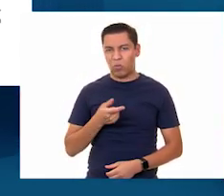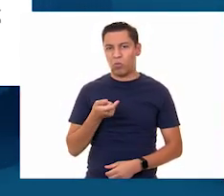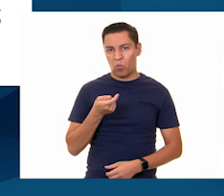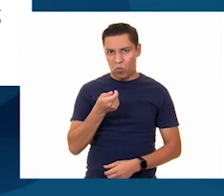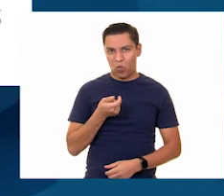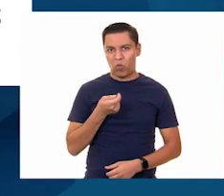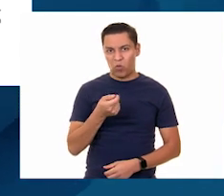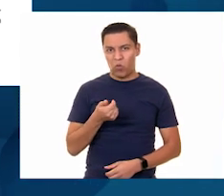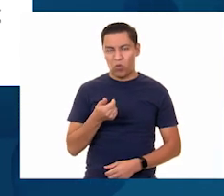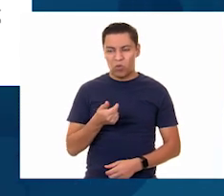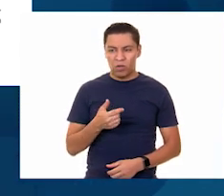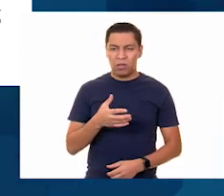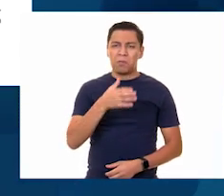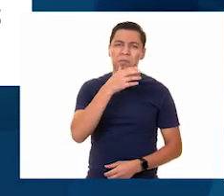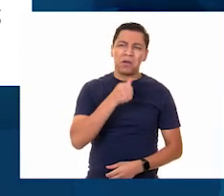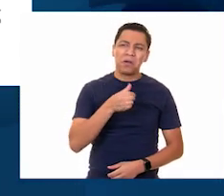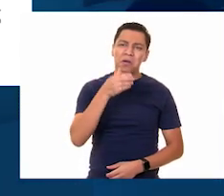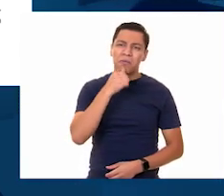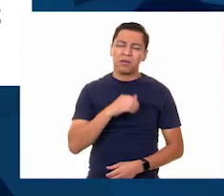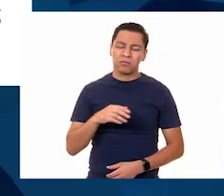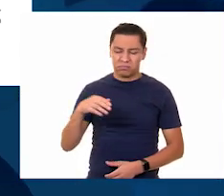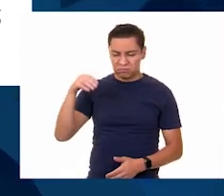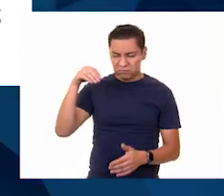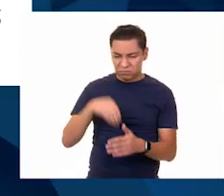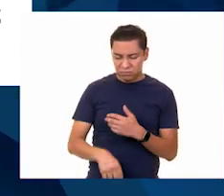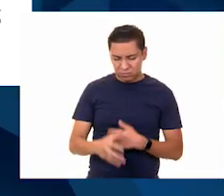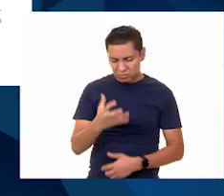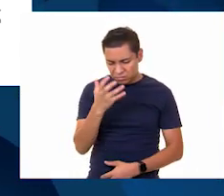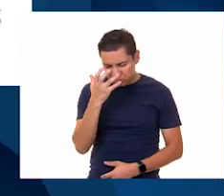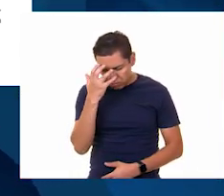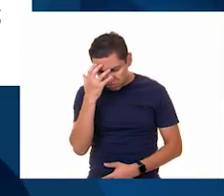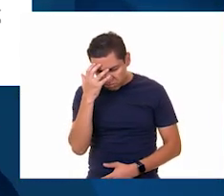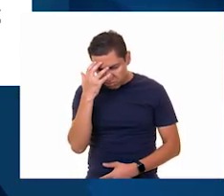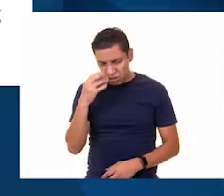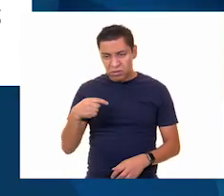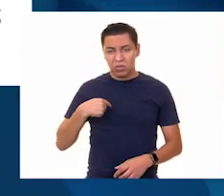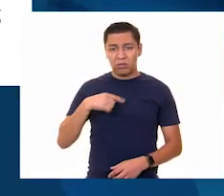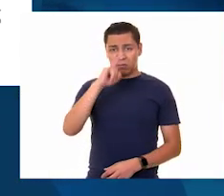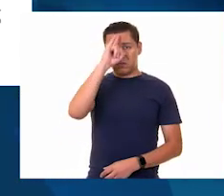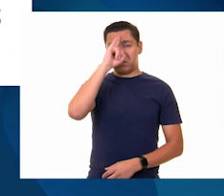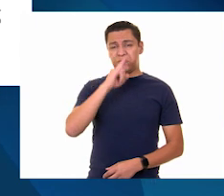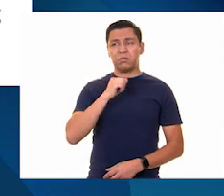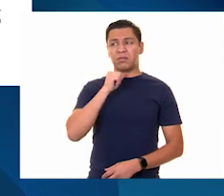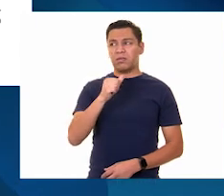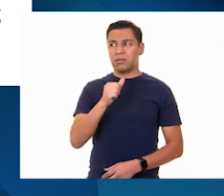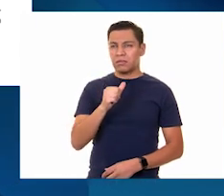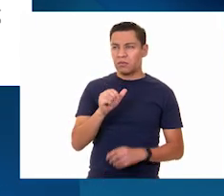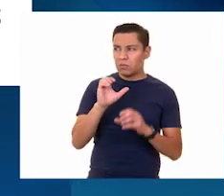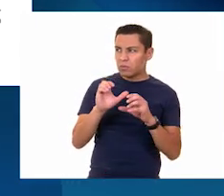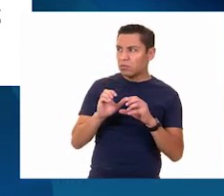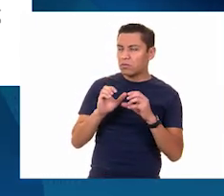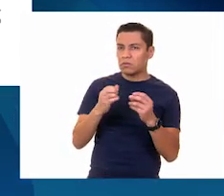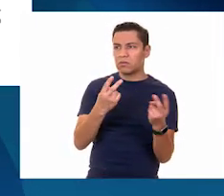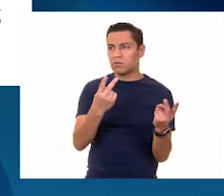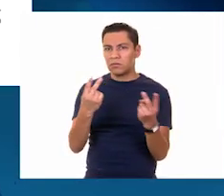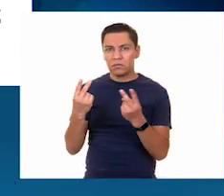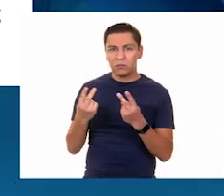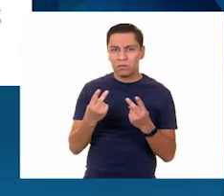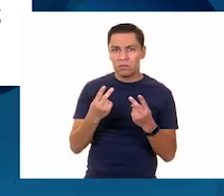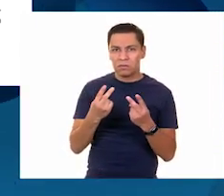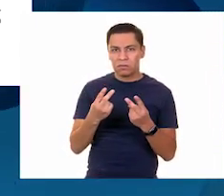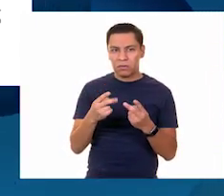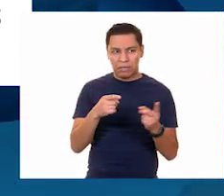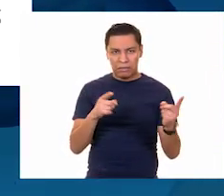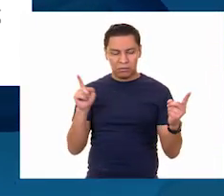se considera fracasado y se siente avergonzado o falto de atractivo. Es cauteloso, sensible y fácil de